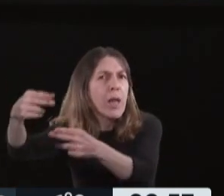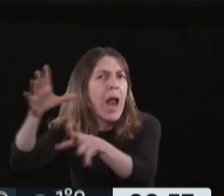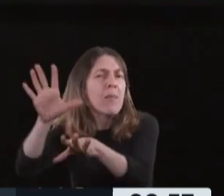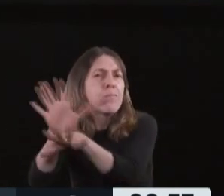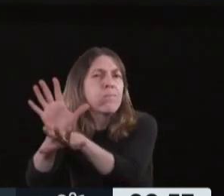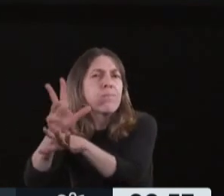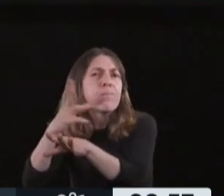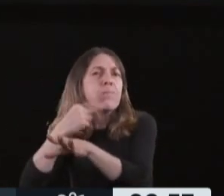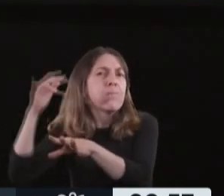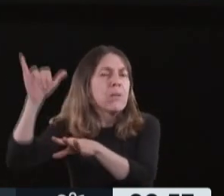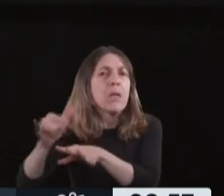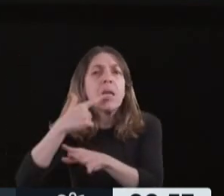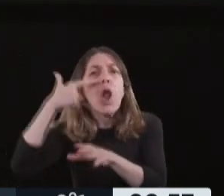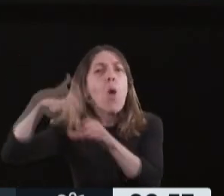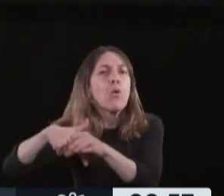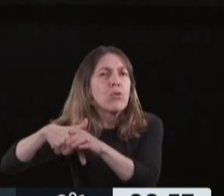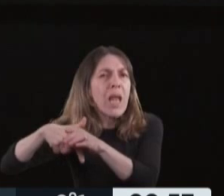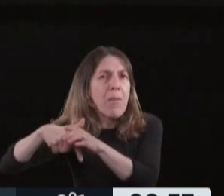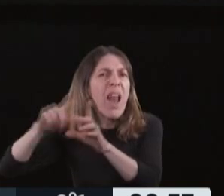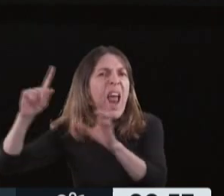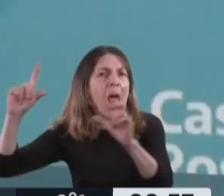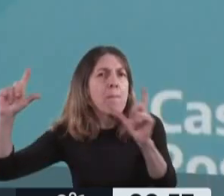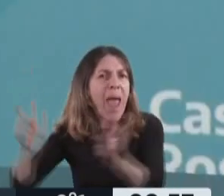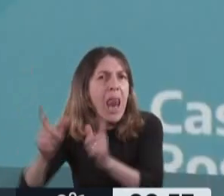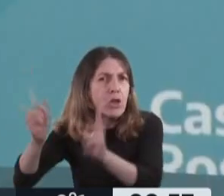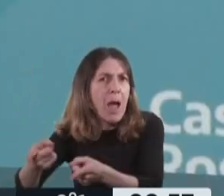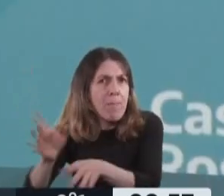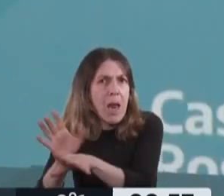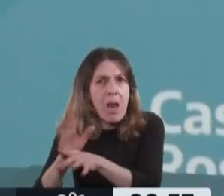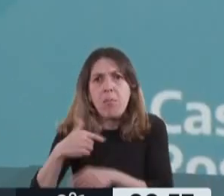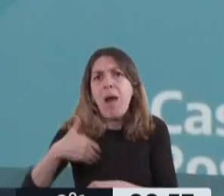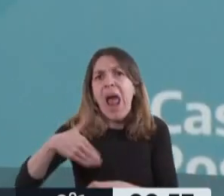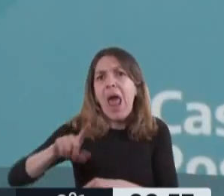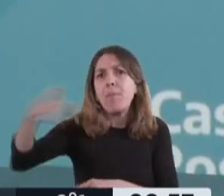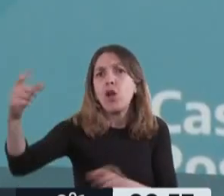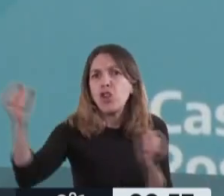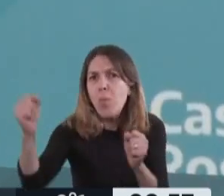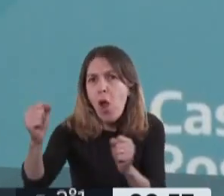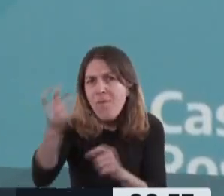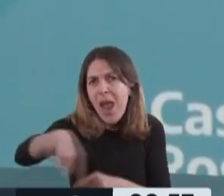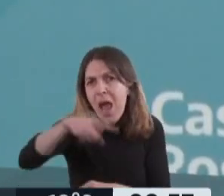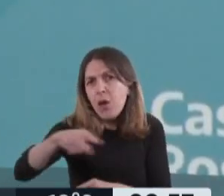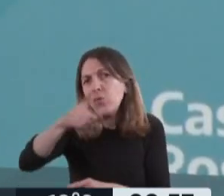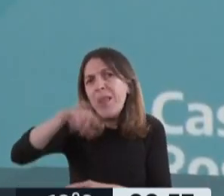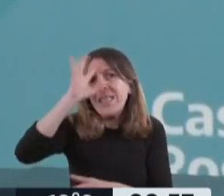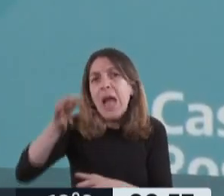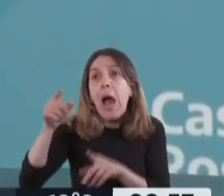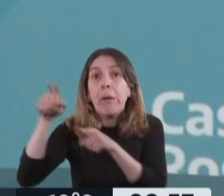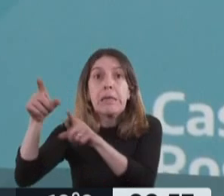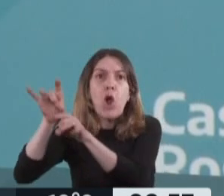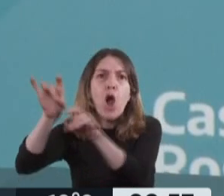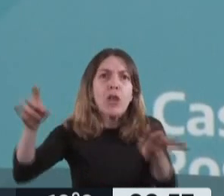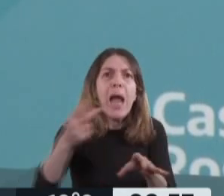de energía y de combustibles para el próximo invierno además de lo que está impactando todo en la suba de alimentos esa situación